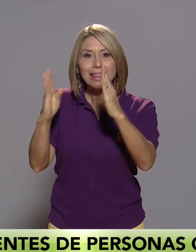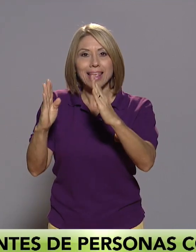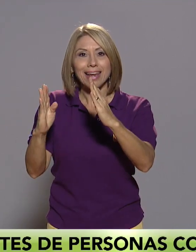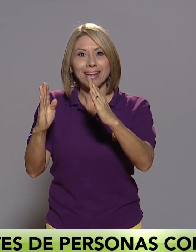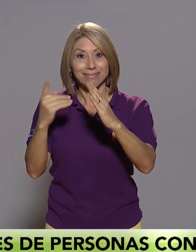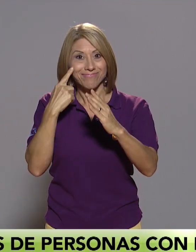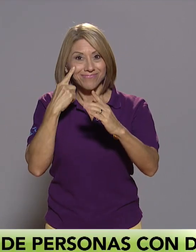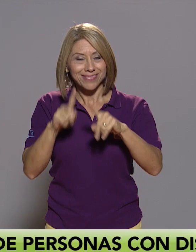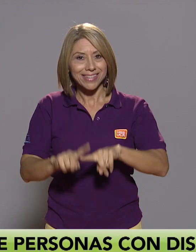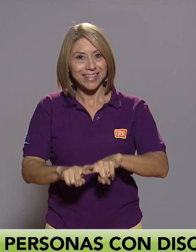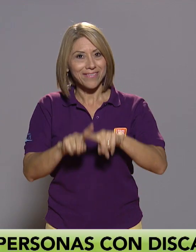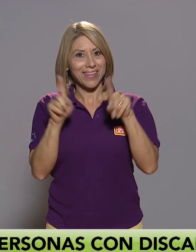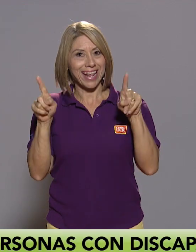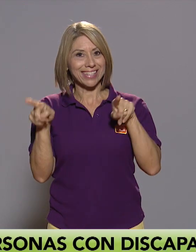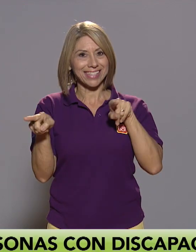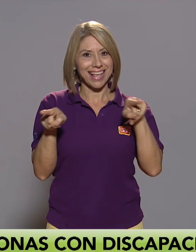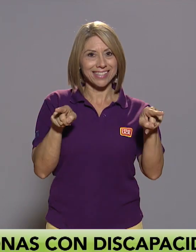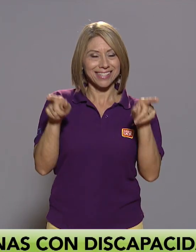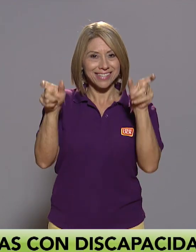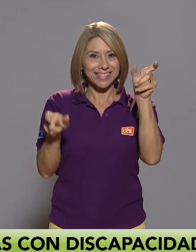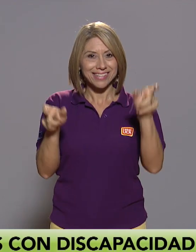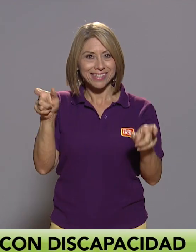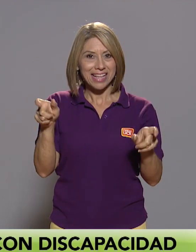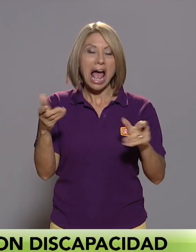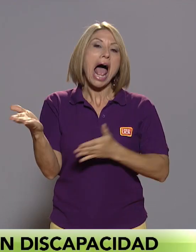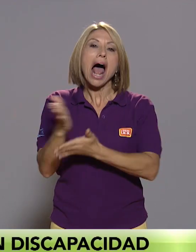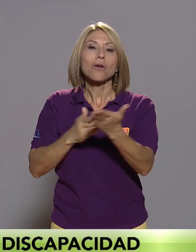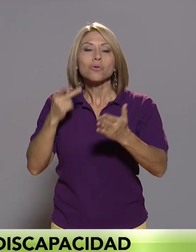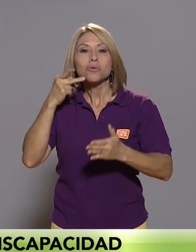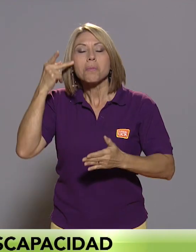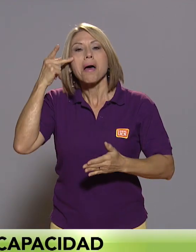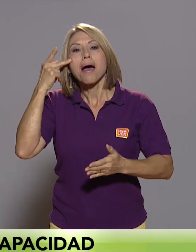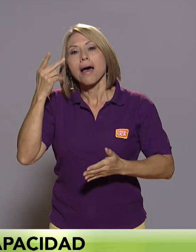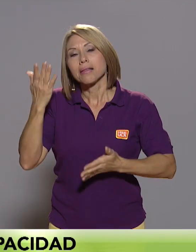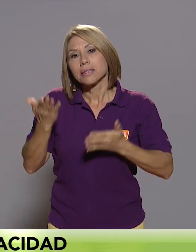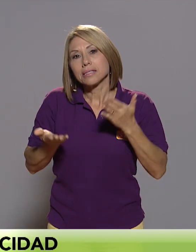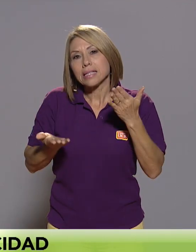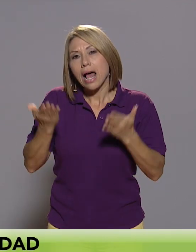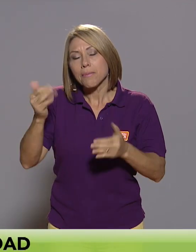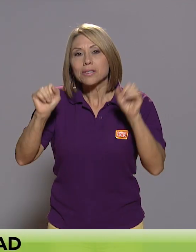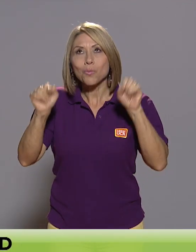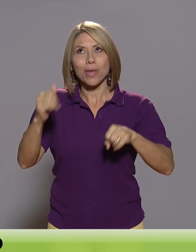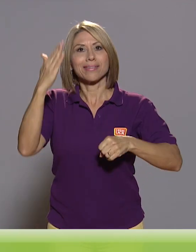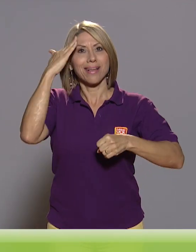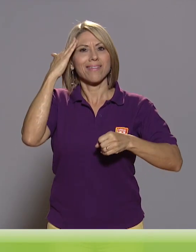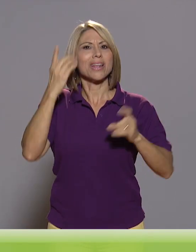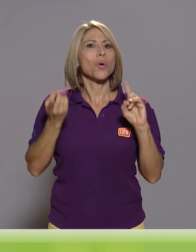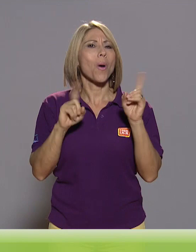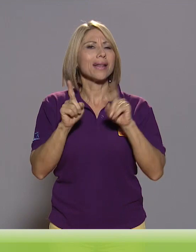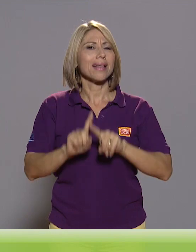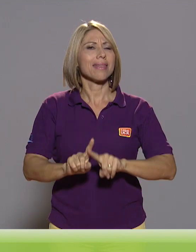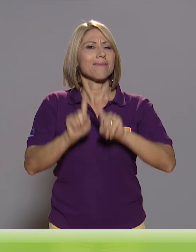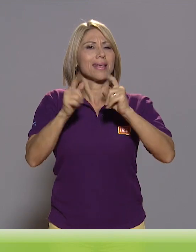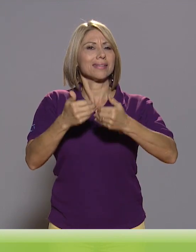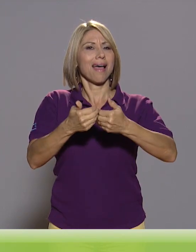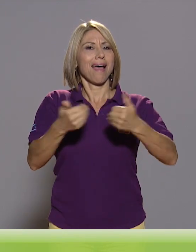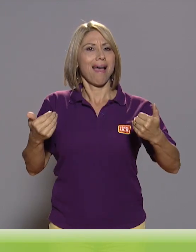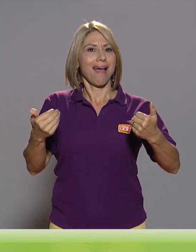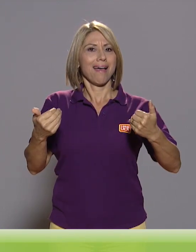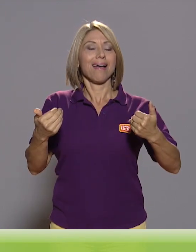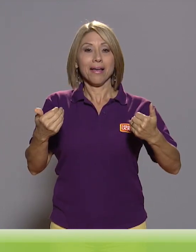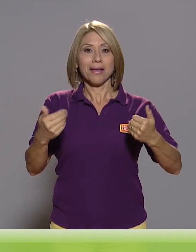estas diferencias, ¿verdad? Habrán algunos papás que podrán hacer esa separación, ¿verdad? Pero hay un